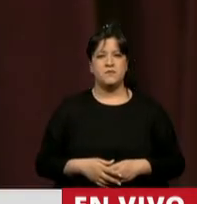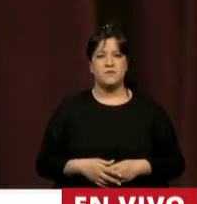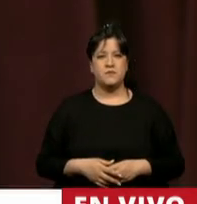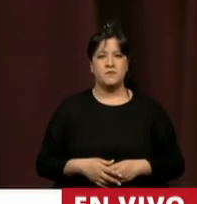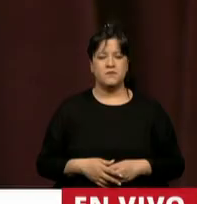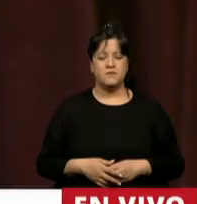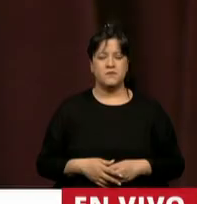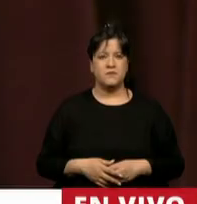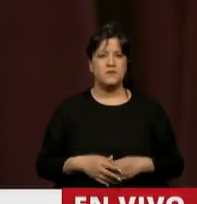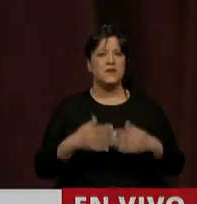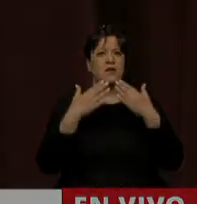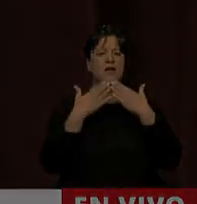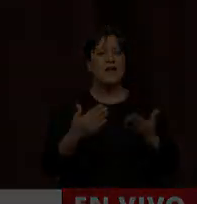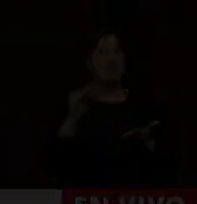Gracias, diputado.